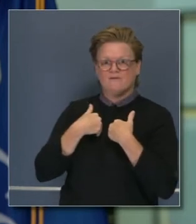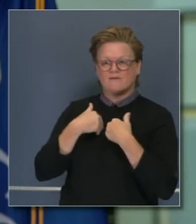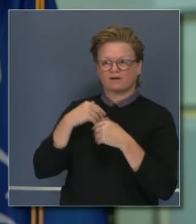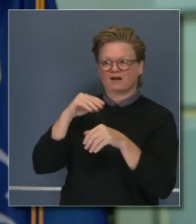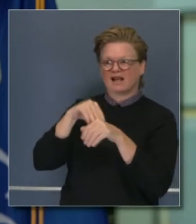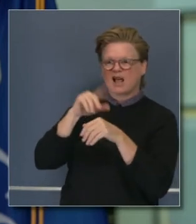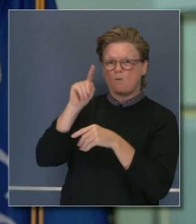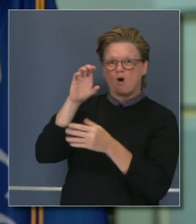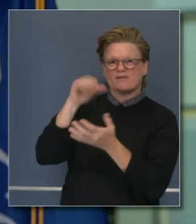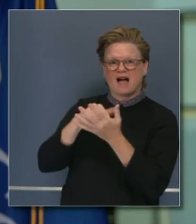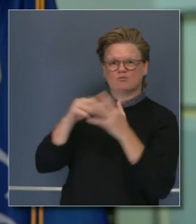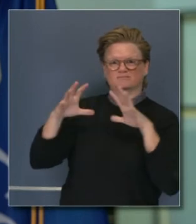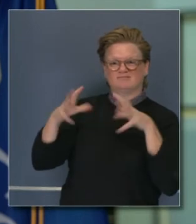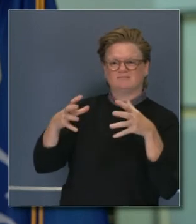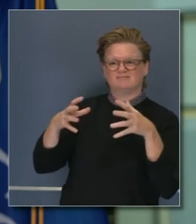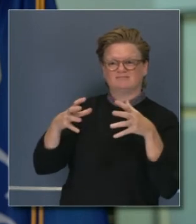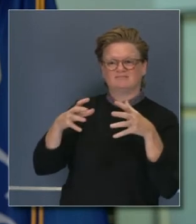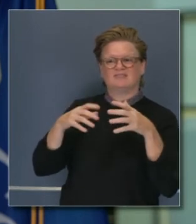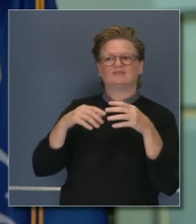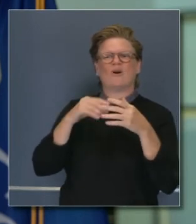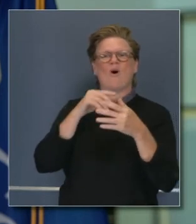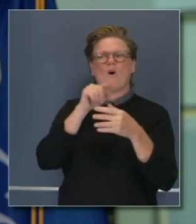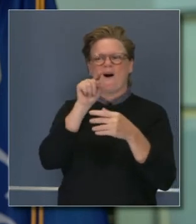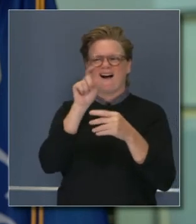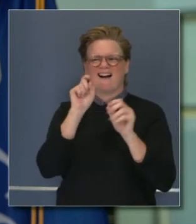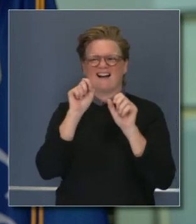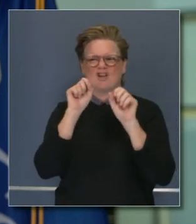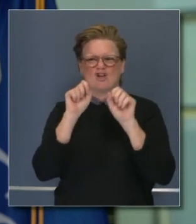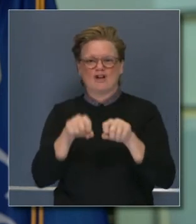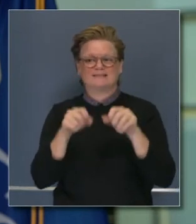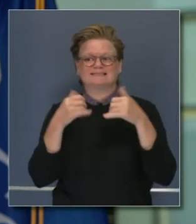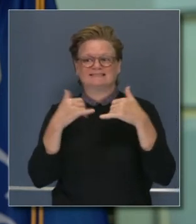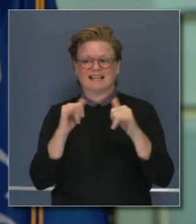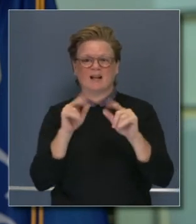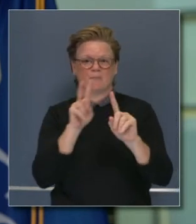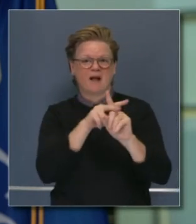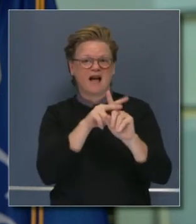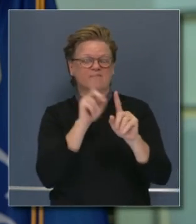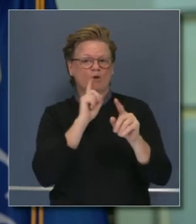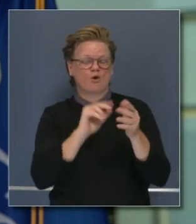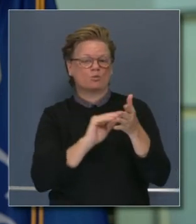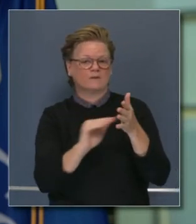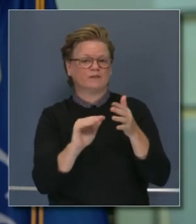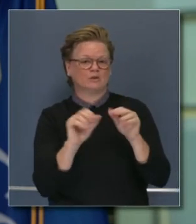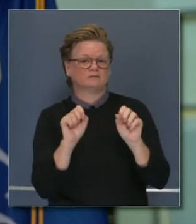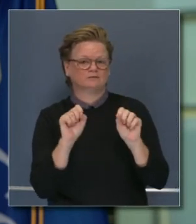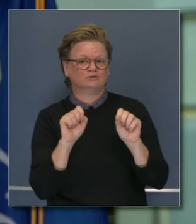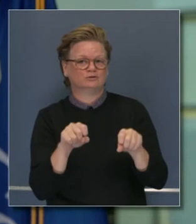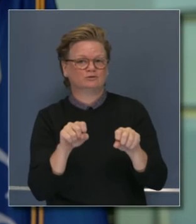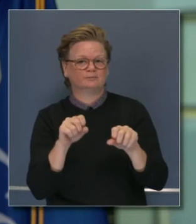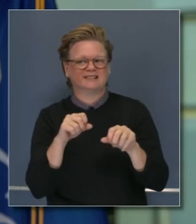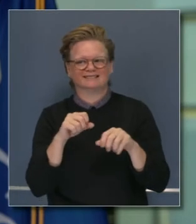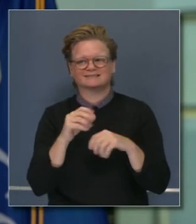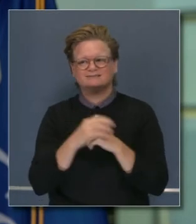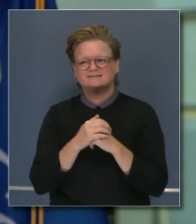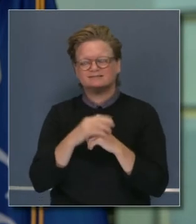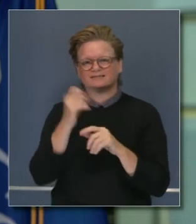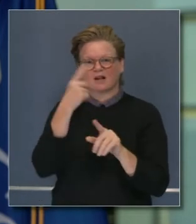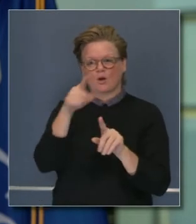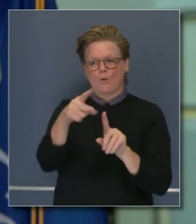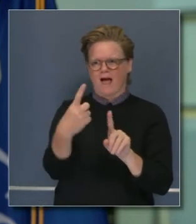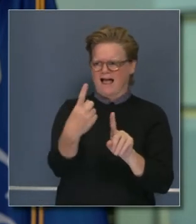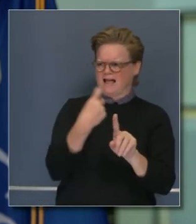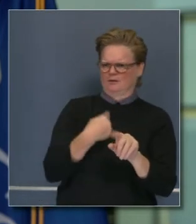hasta 14 tienen la capacidad de pedir ese descargo. Y también parte de su pregunta es qué sucede con un condado